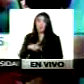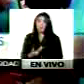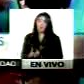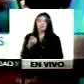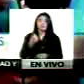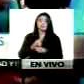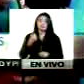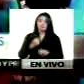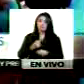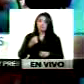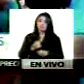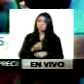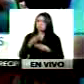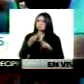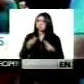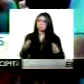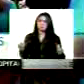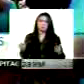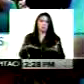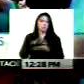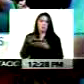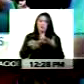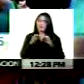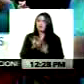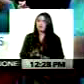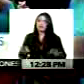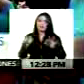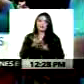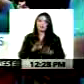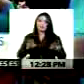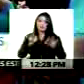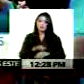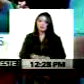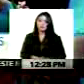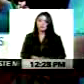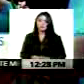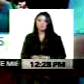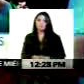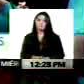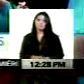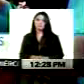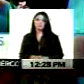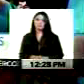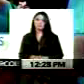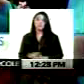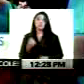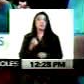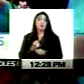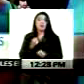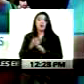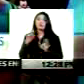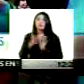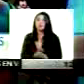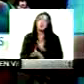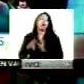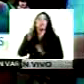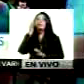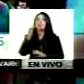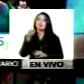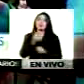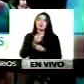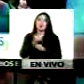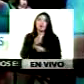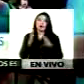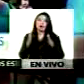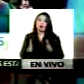sin ningún obstáculo y sin que sean objeto de ninguna retaliación por parte de los patronos sus tareas en el marco de los consejos productivos de trabajadores y trabajadoras.